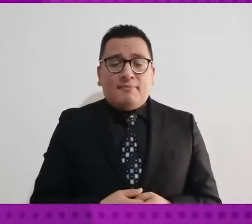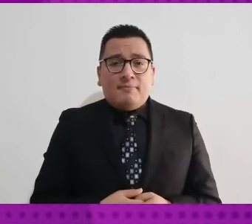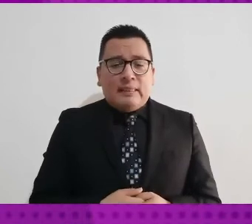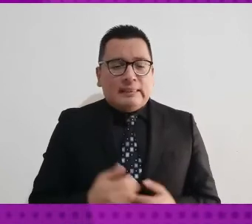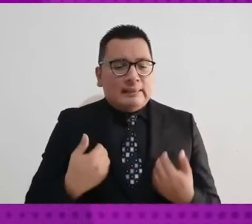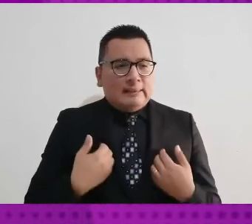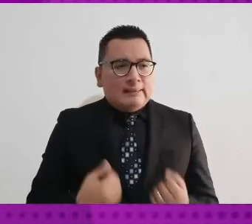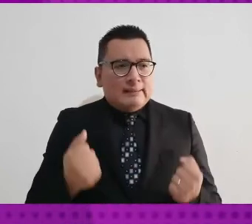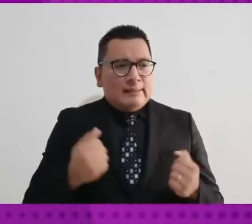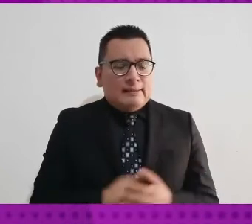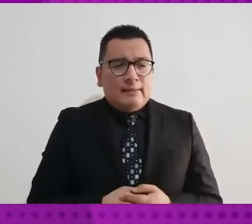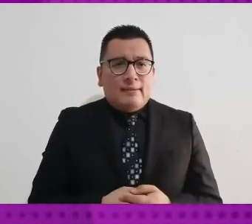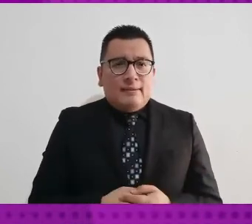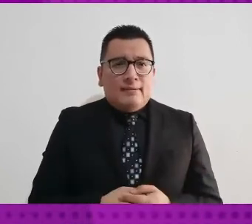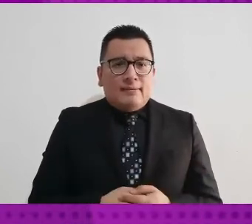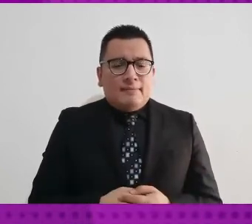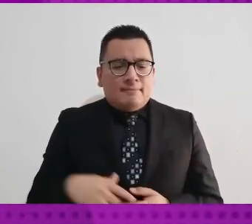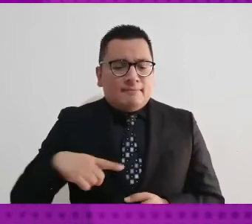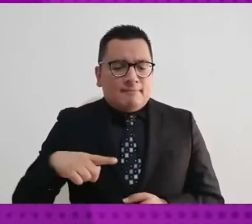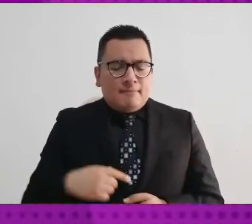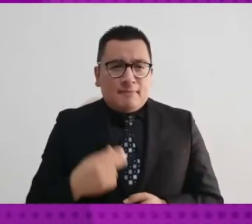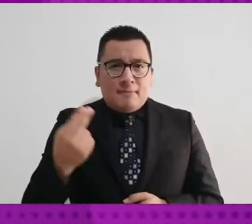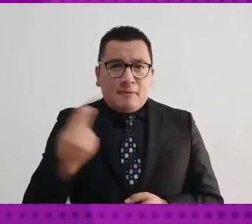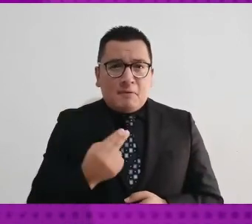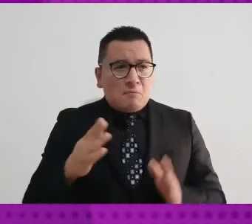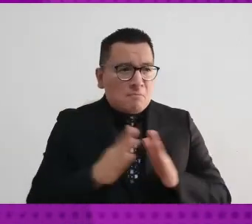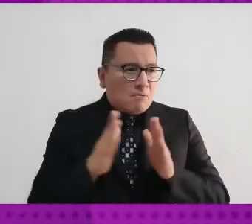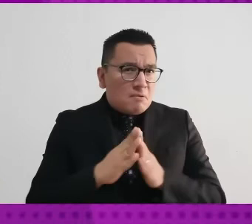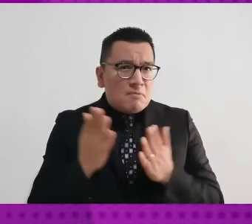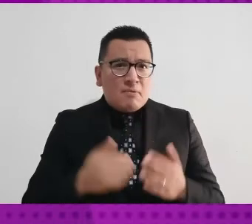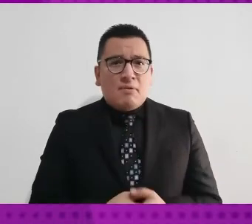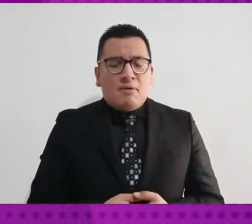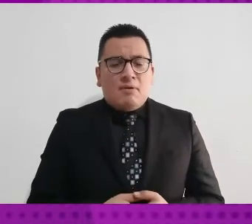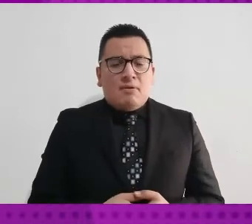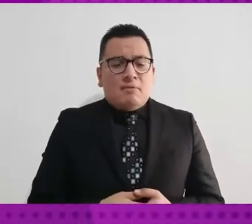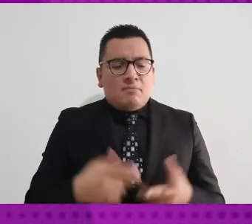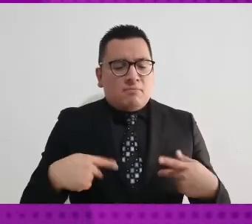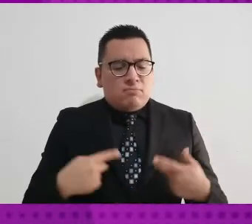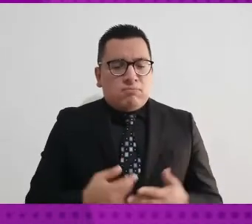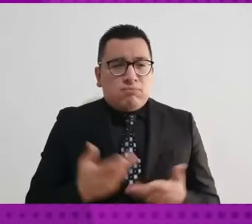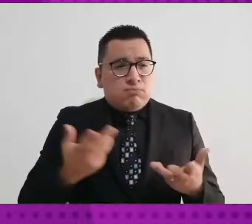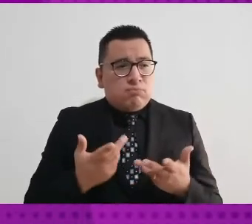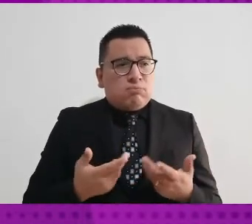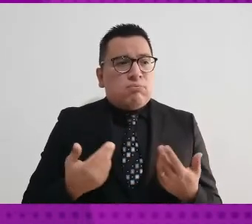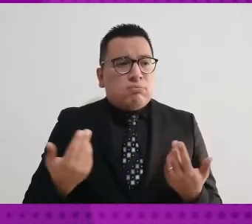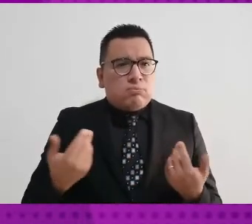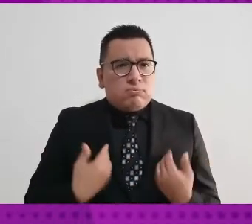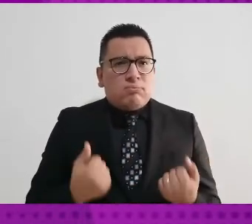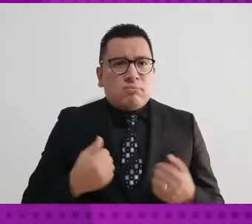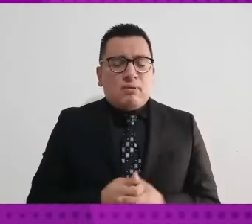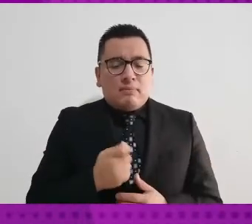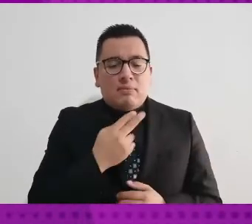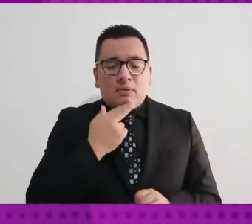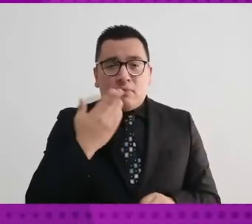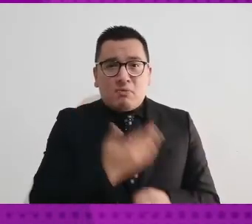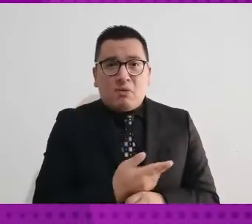de entender que en una democracia auténtica se requiere de la participación de una ciudadanía activa, consciente, que es responsable